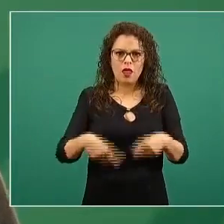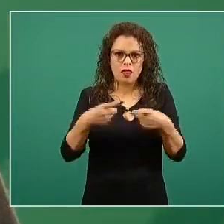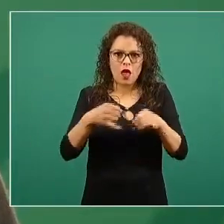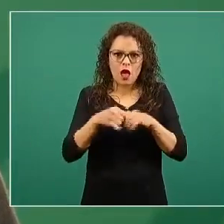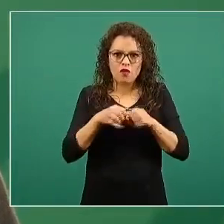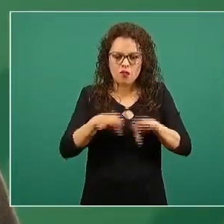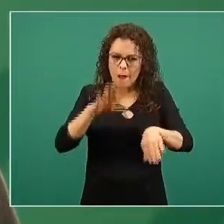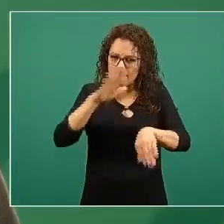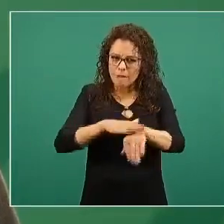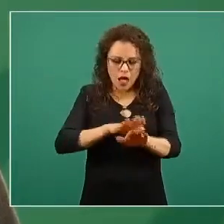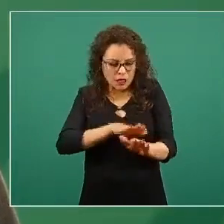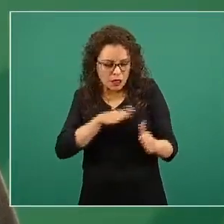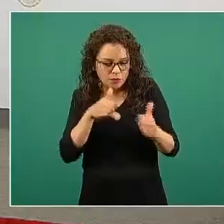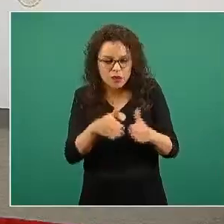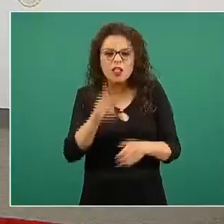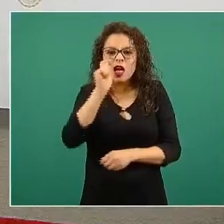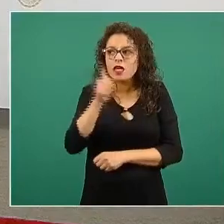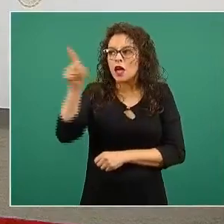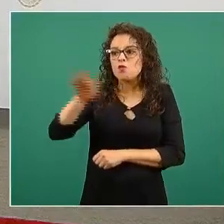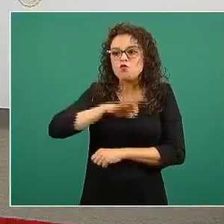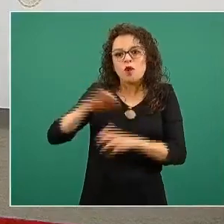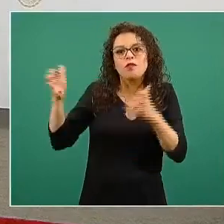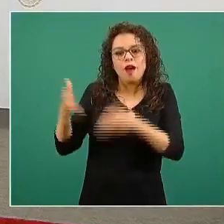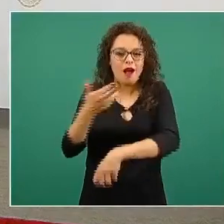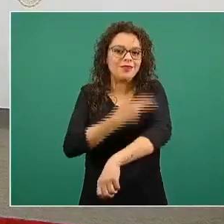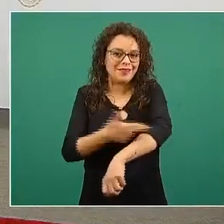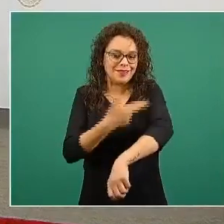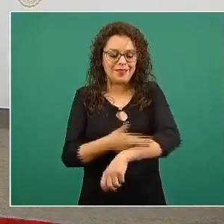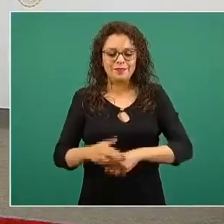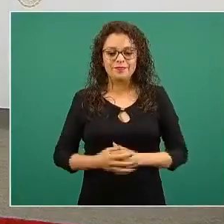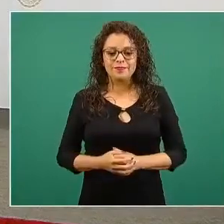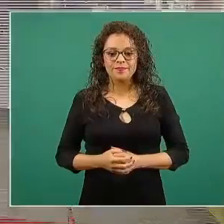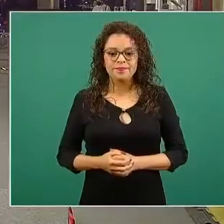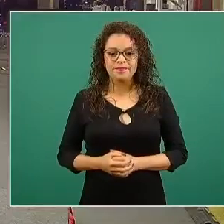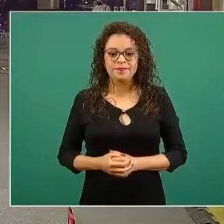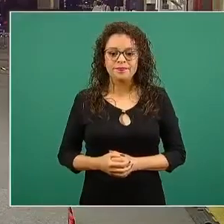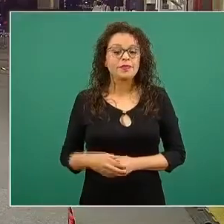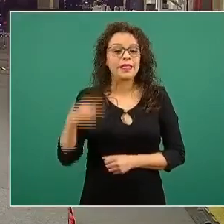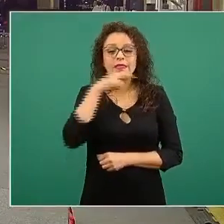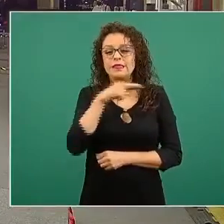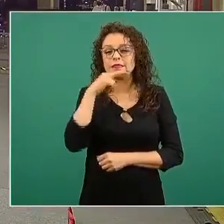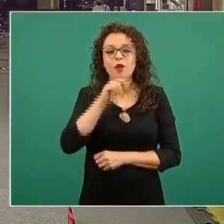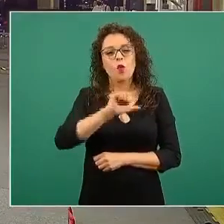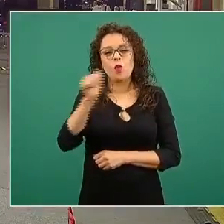más específica de lo que ellos están haciendo. Dos preguntas rápidas.